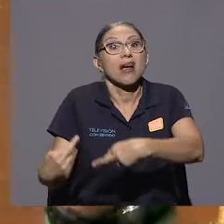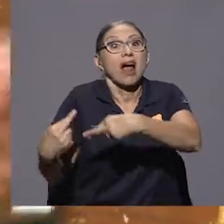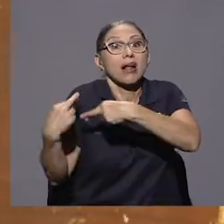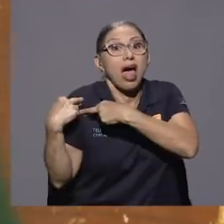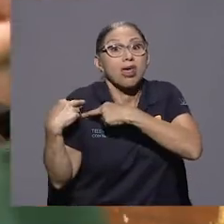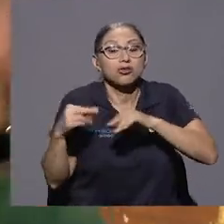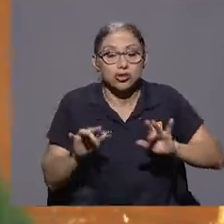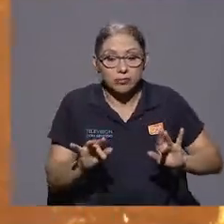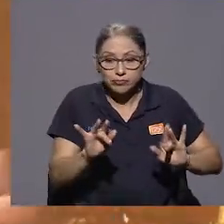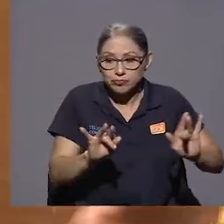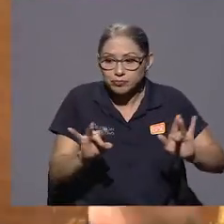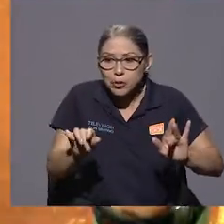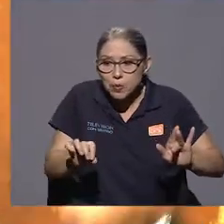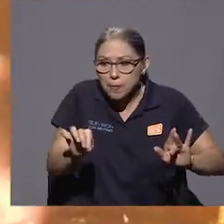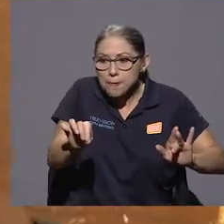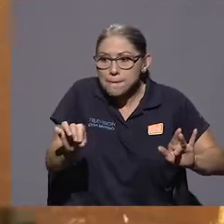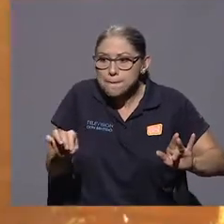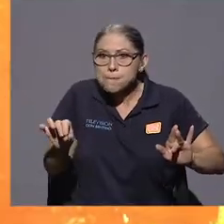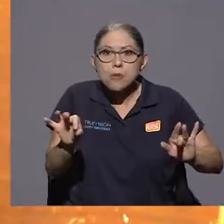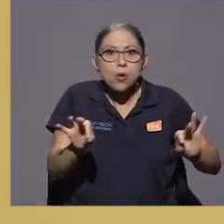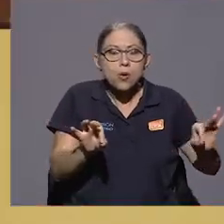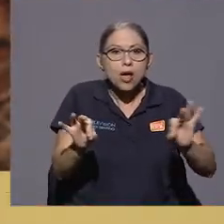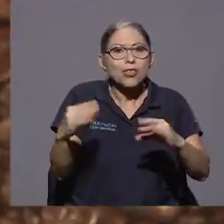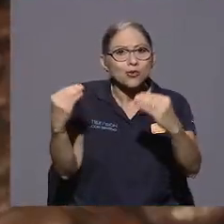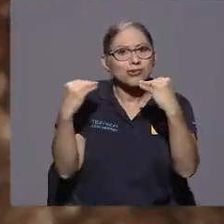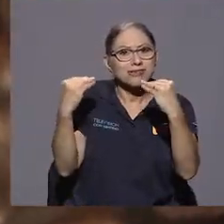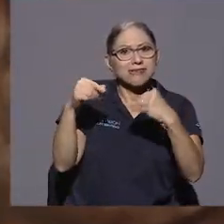nos enseñaron a encender el canal